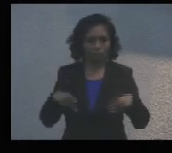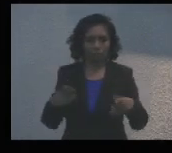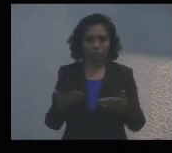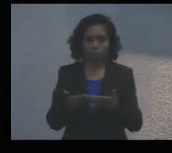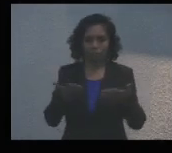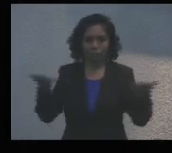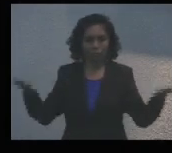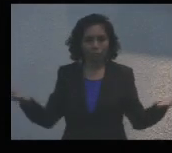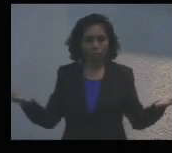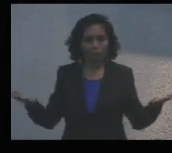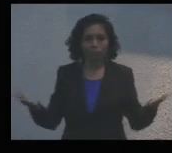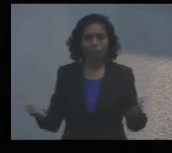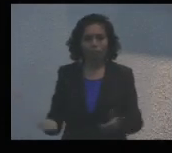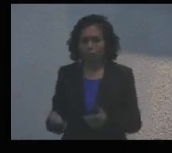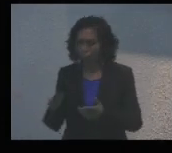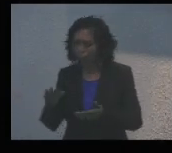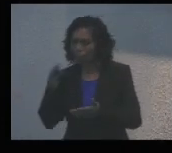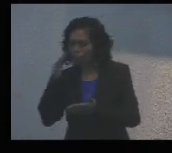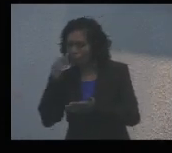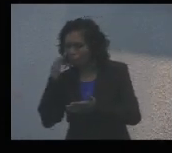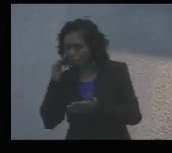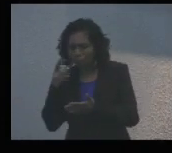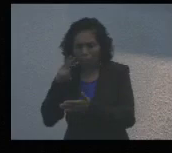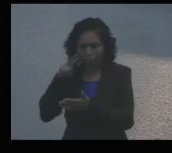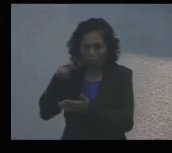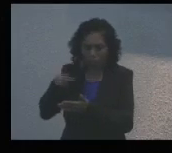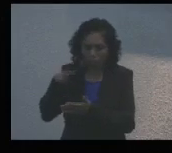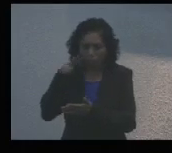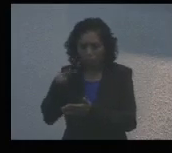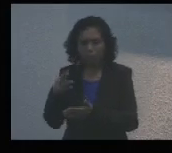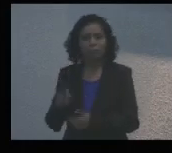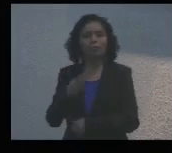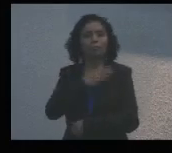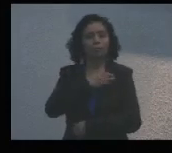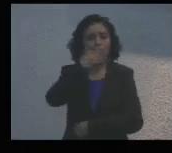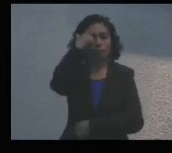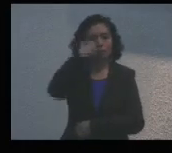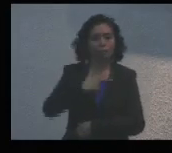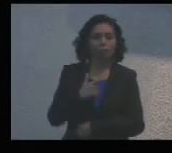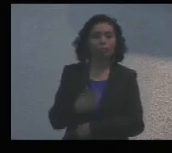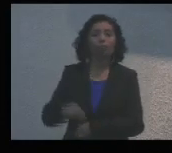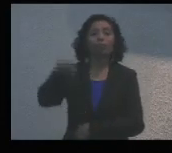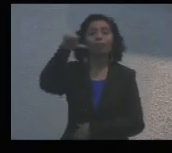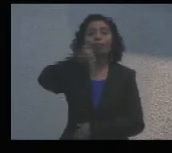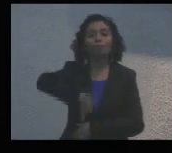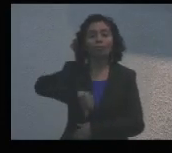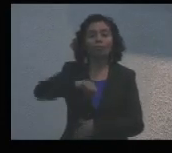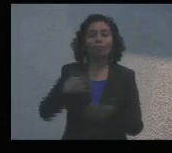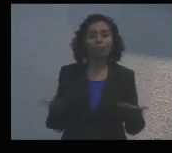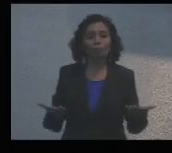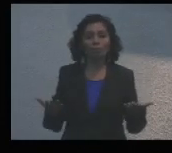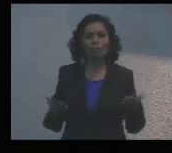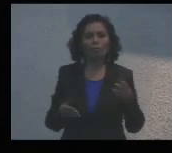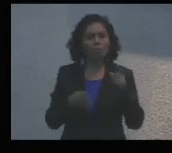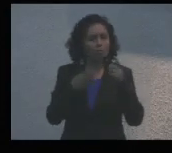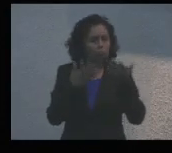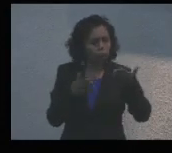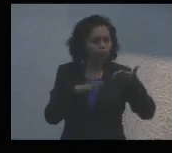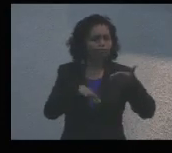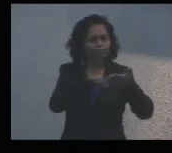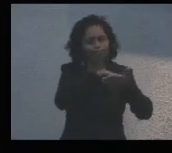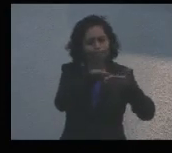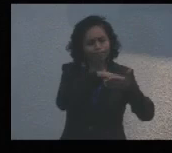personas que nos siguen por las redes sociales. Buenas noches. Hoy revisamos con objetividad